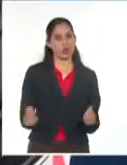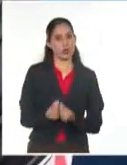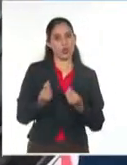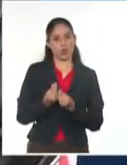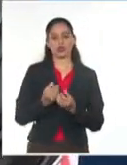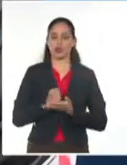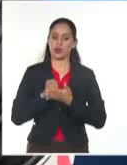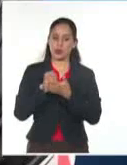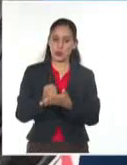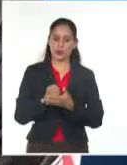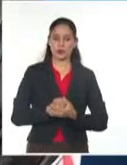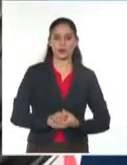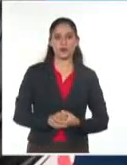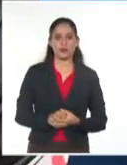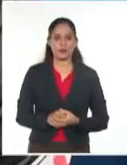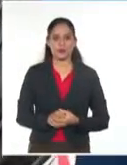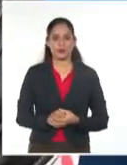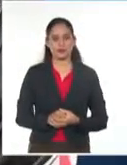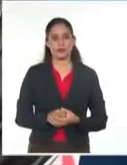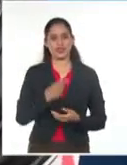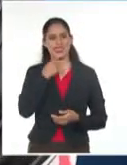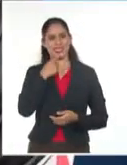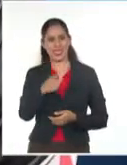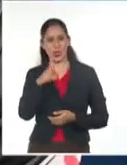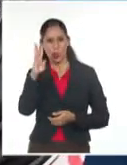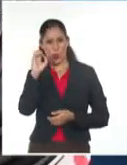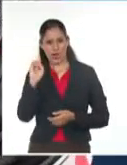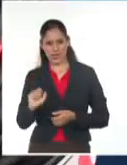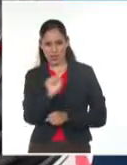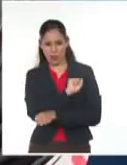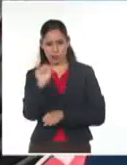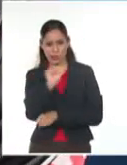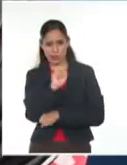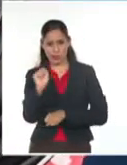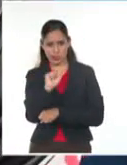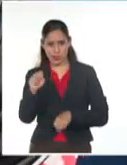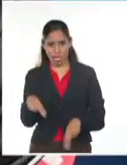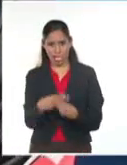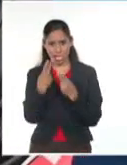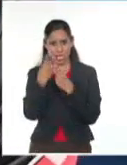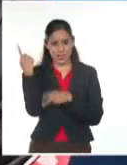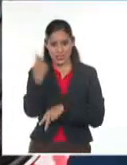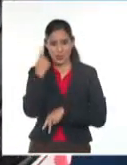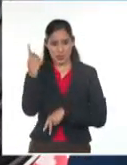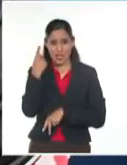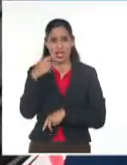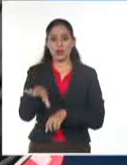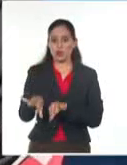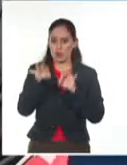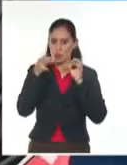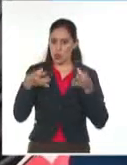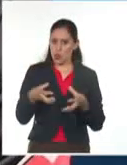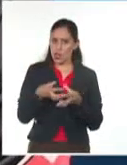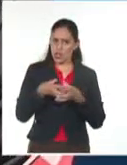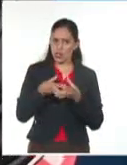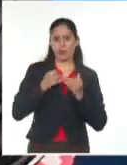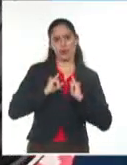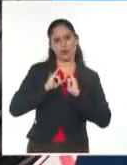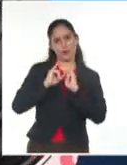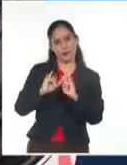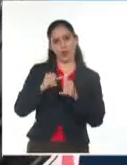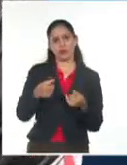equipo. Santiago llega a 40 victorias en la Serie Nacional y debe ser de los equipos que clasifique. Un mensaje para la afición